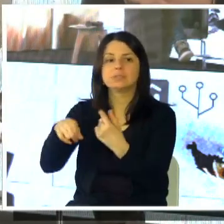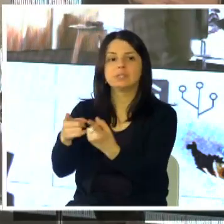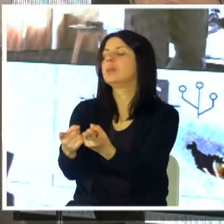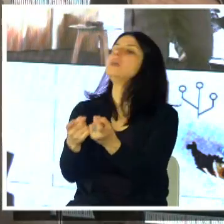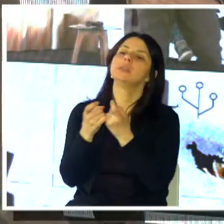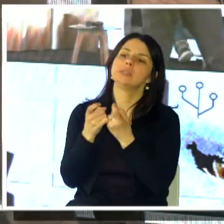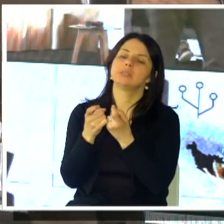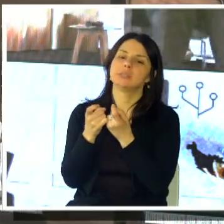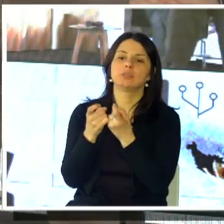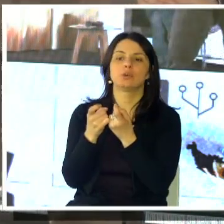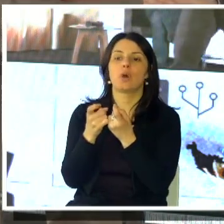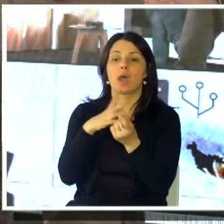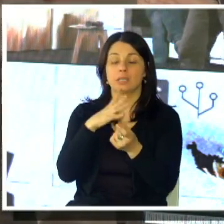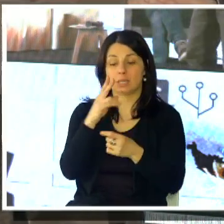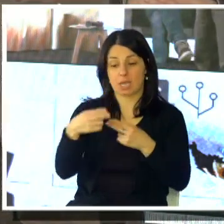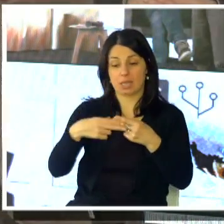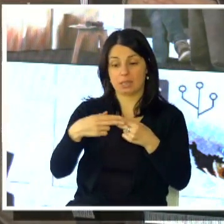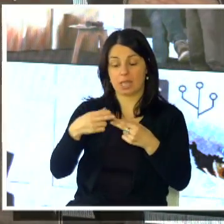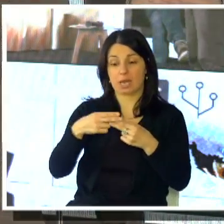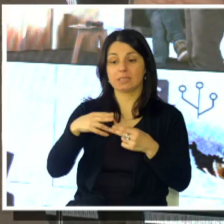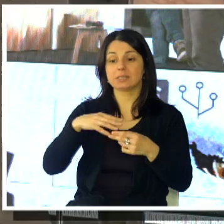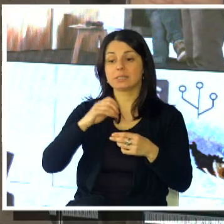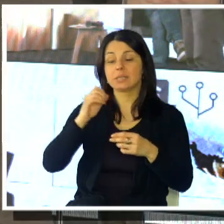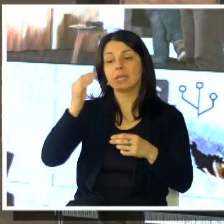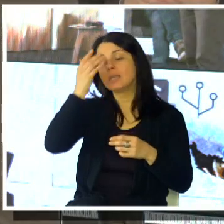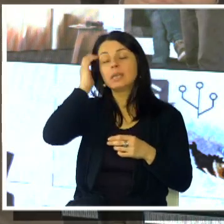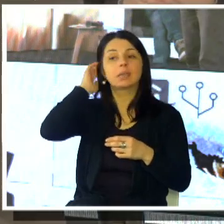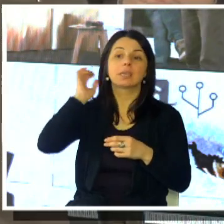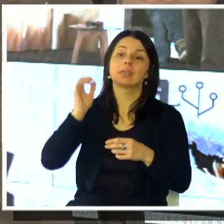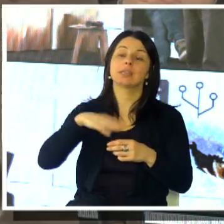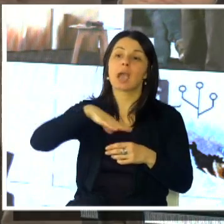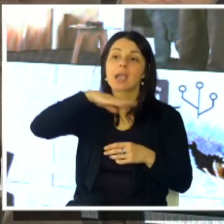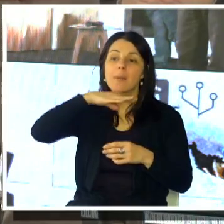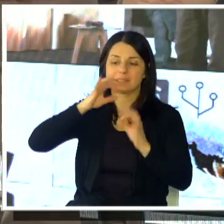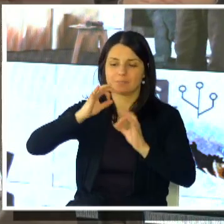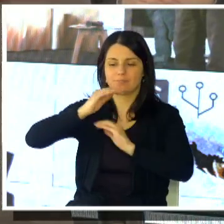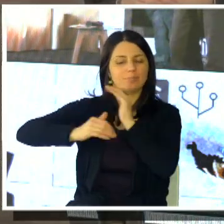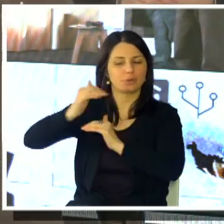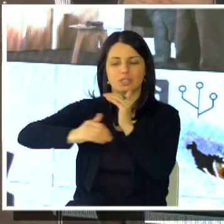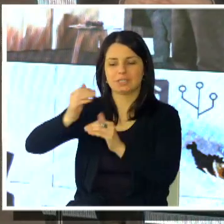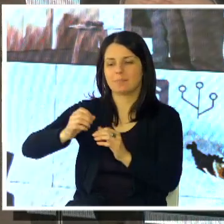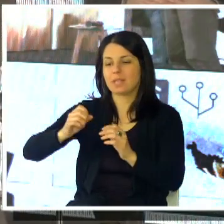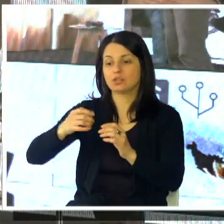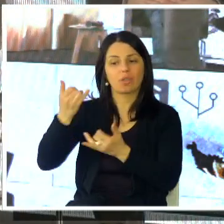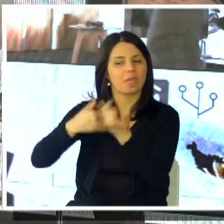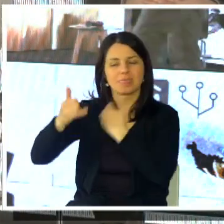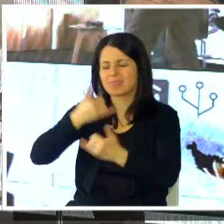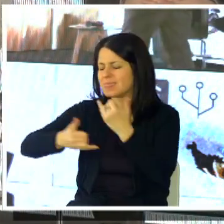tener plataformas con capacidad de procesamiento de grandes volúmenes de